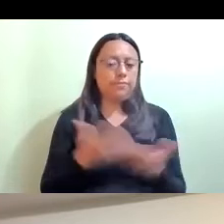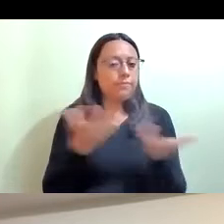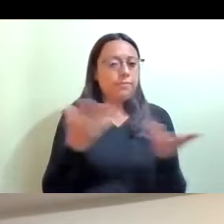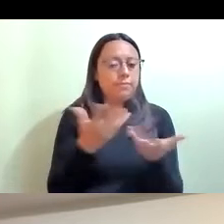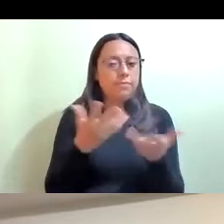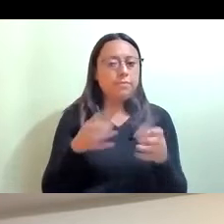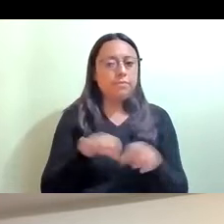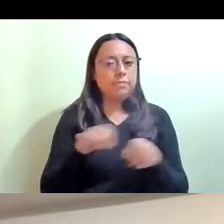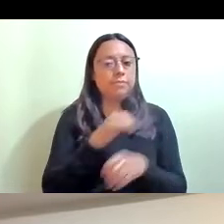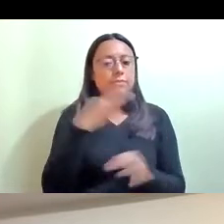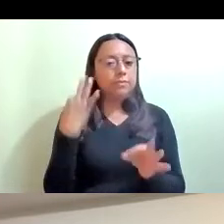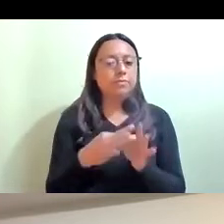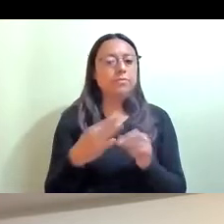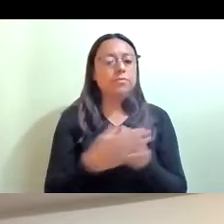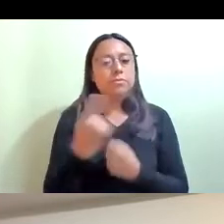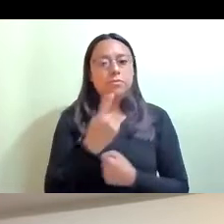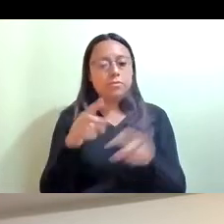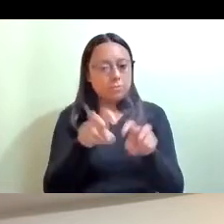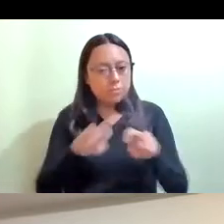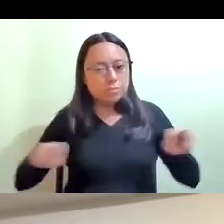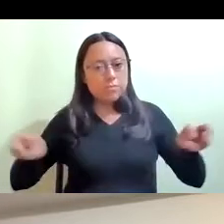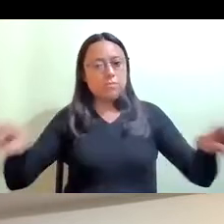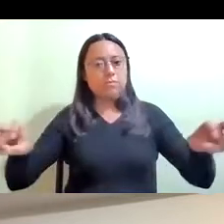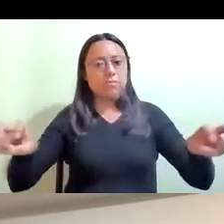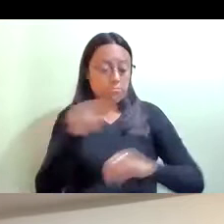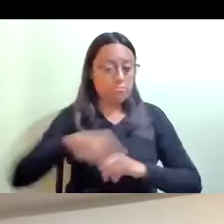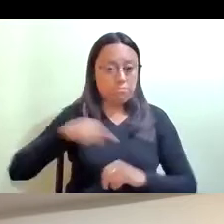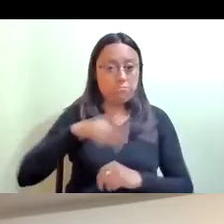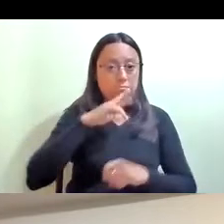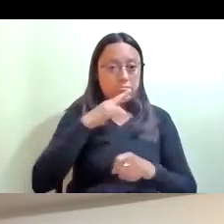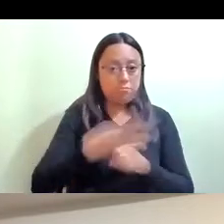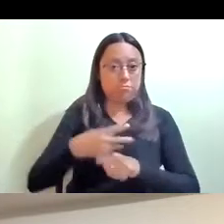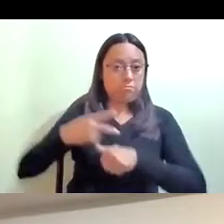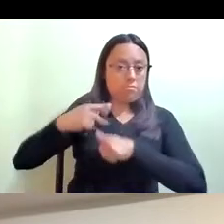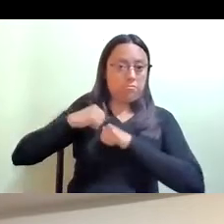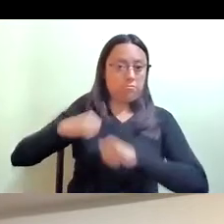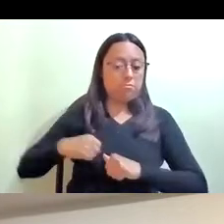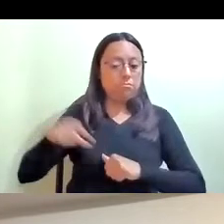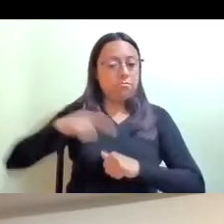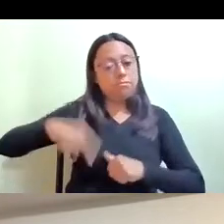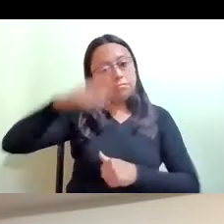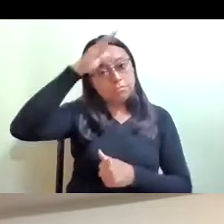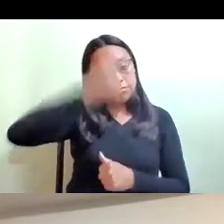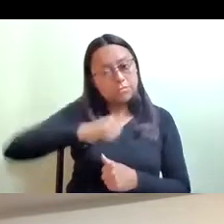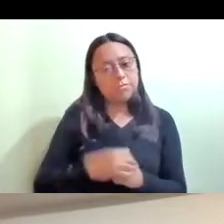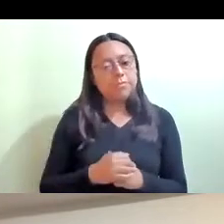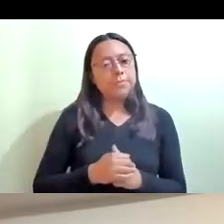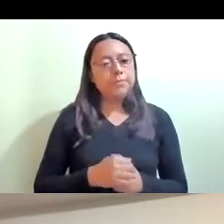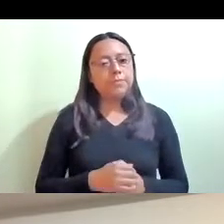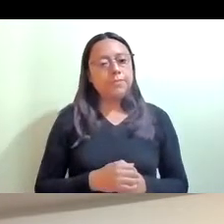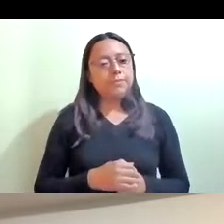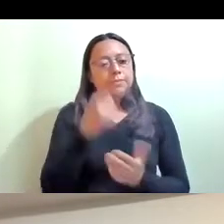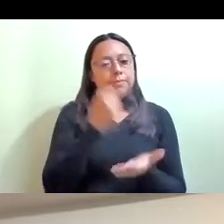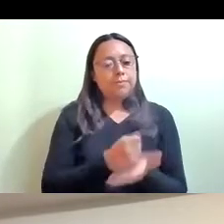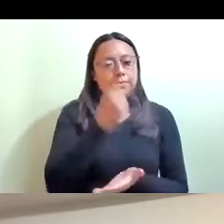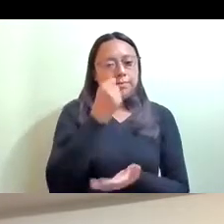es correcto, puesto que el Pleno en sus facultades acordó así aprobar